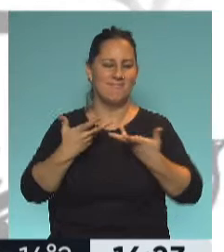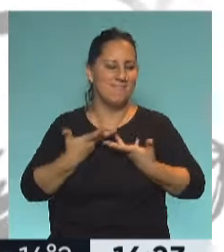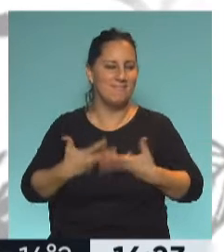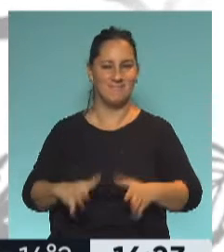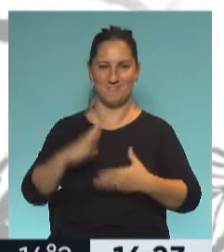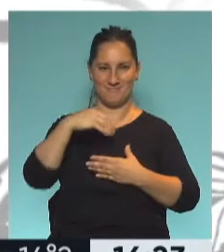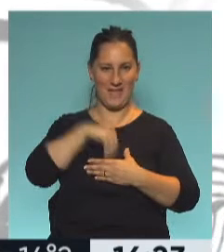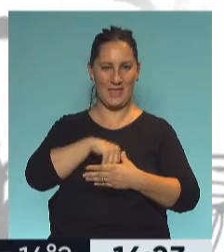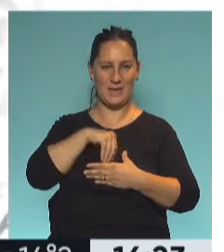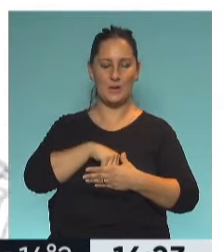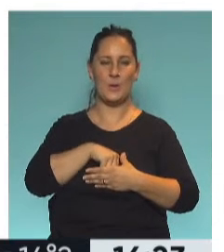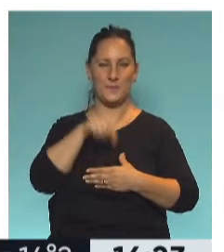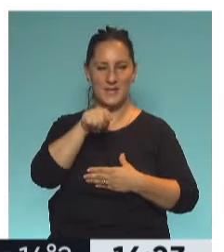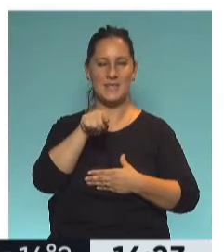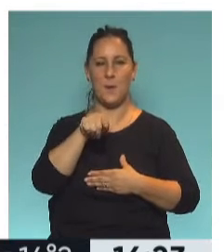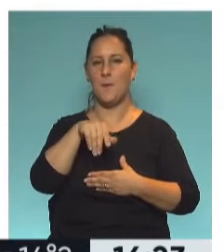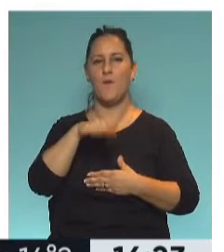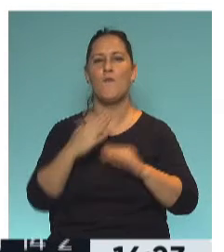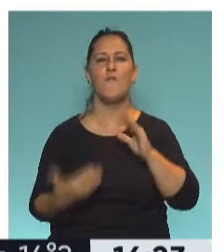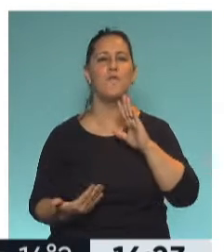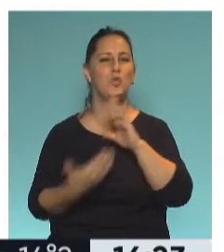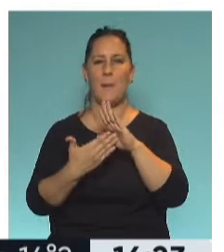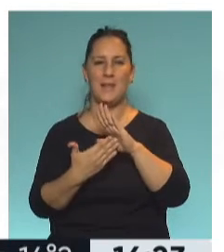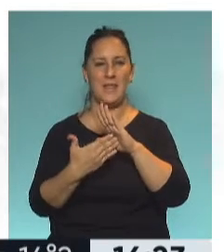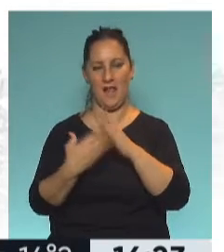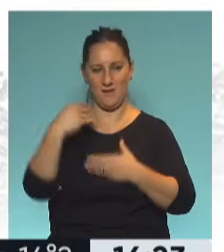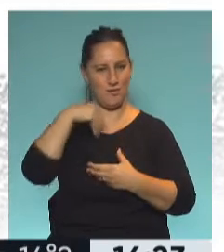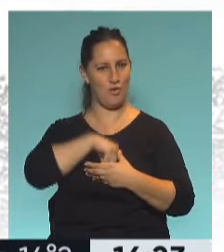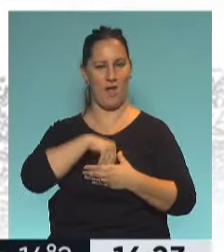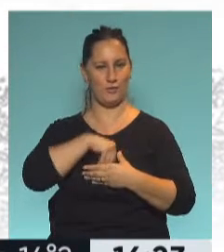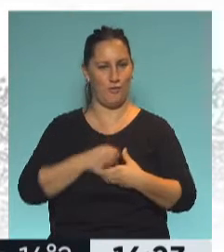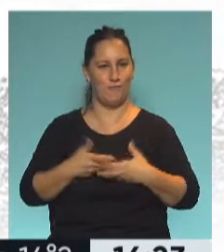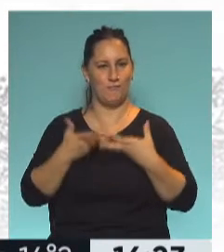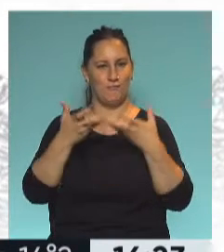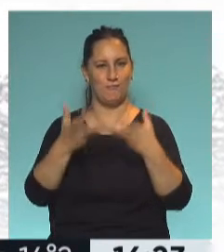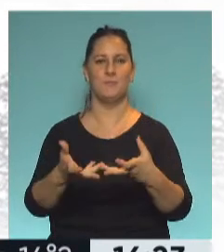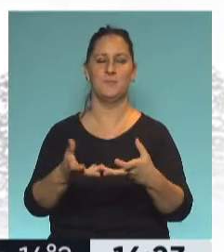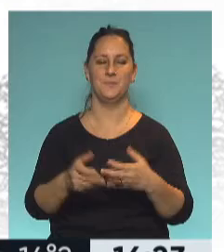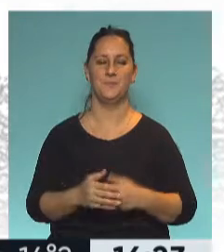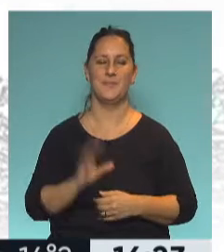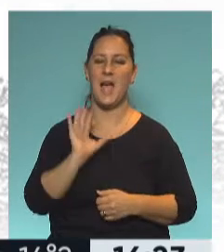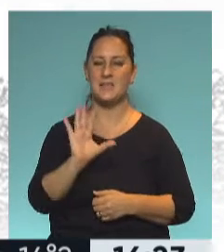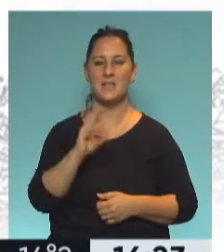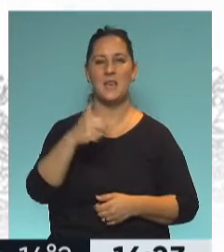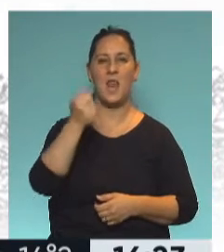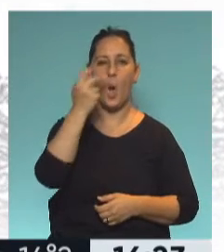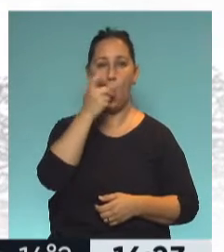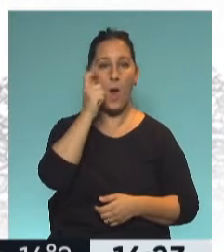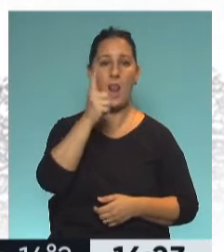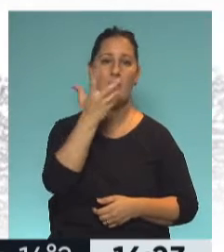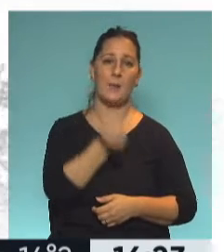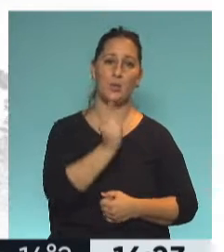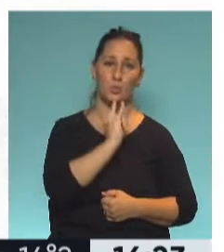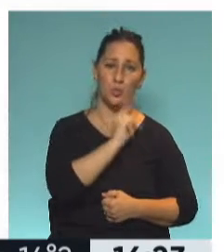que esa es la llave de lo que hicimos juntos. Y sí, fue así. Nahuel grabó en Tucumán, yo